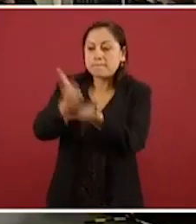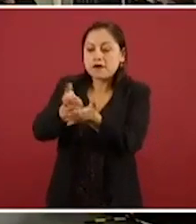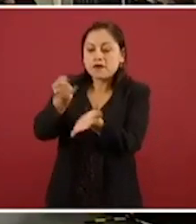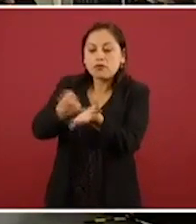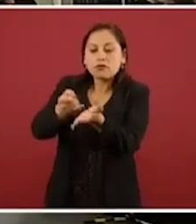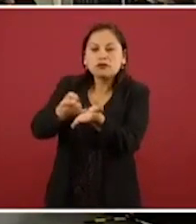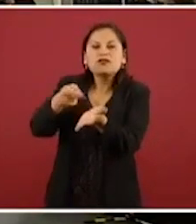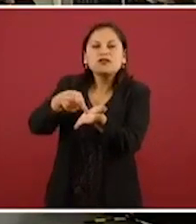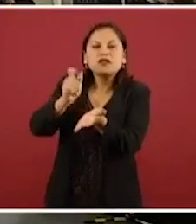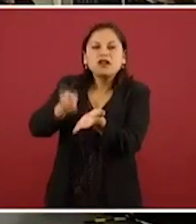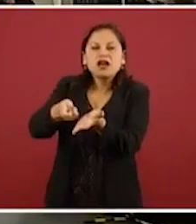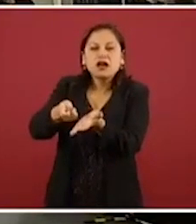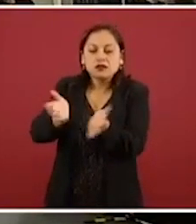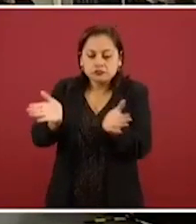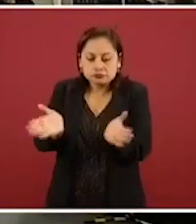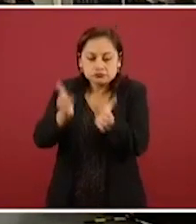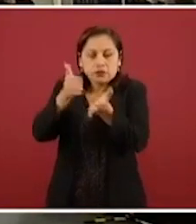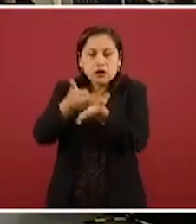país.